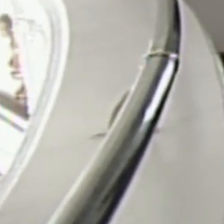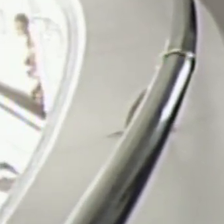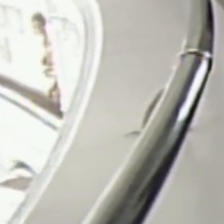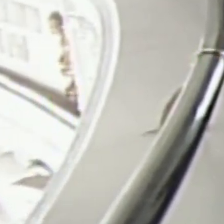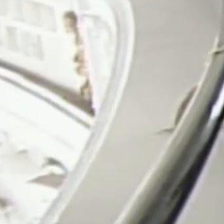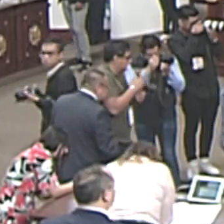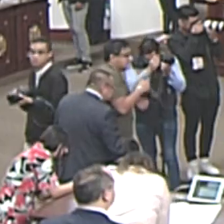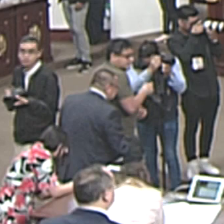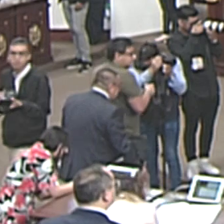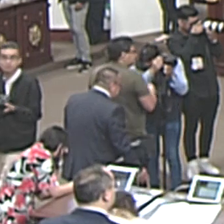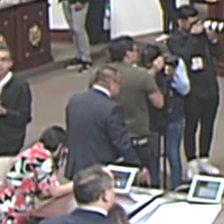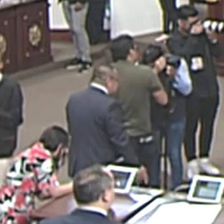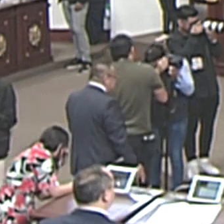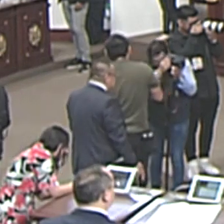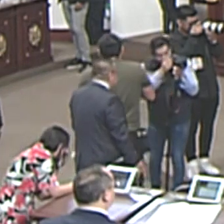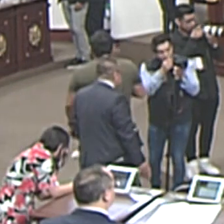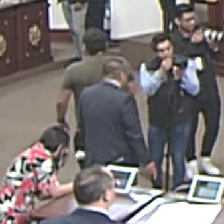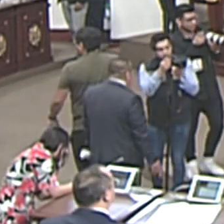Le agradezco a los presentes